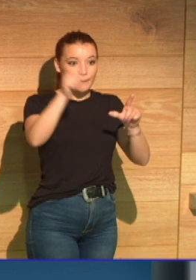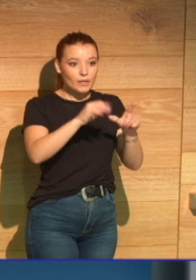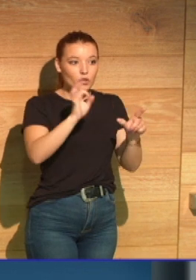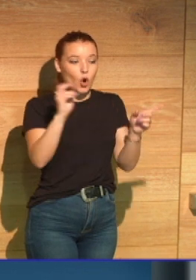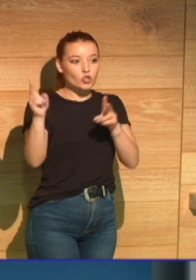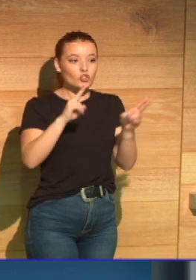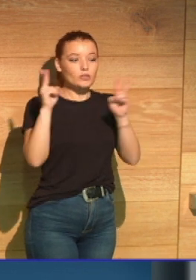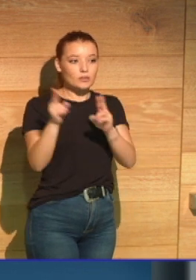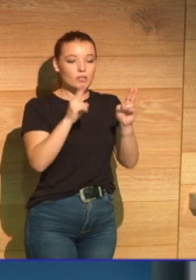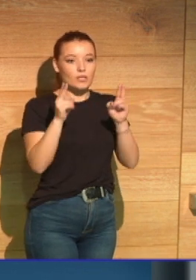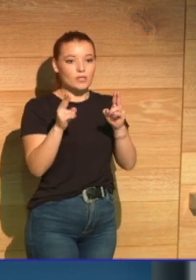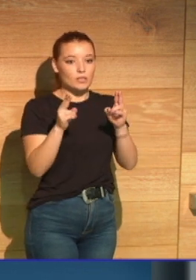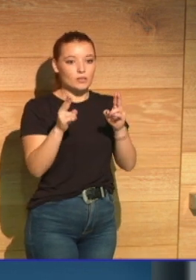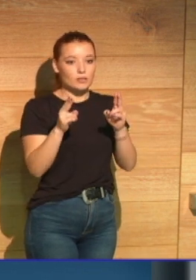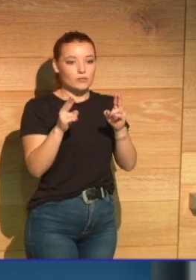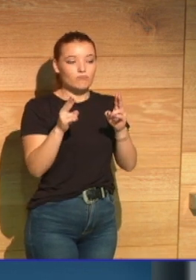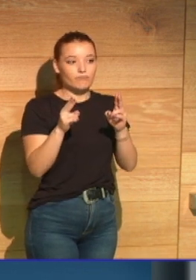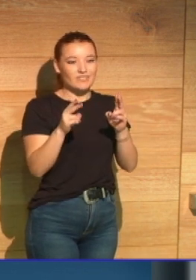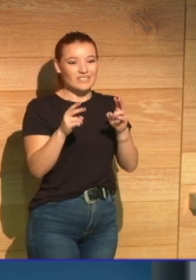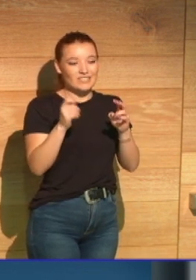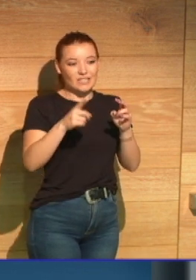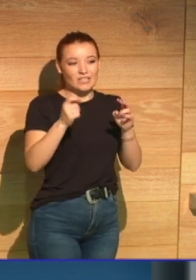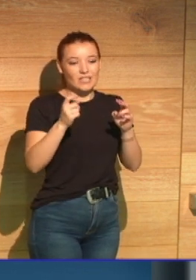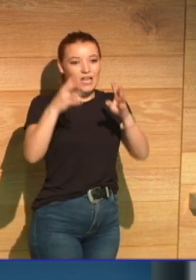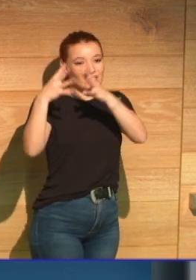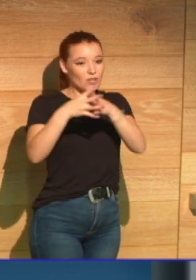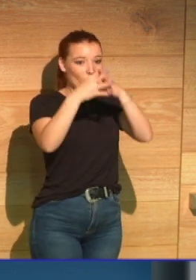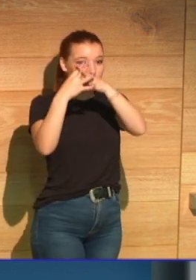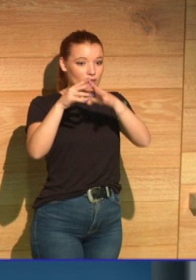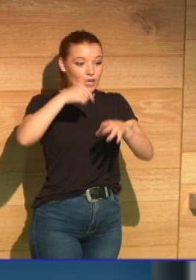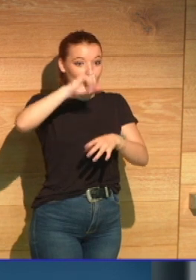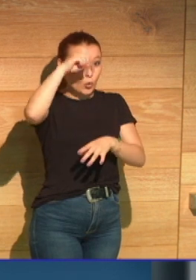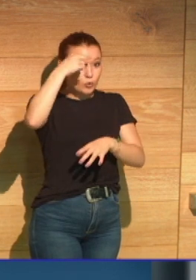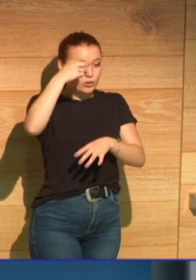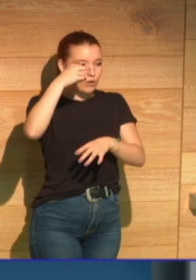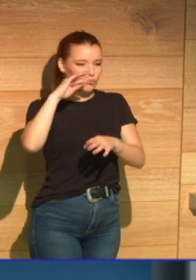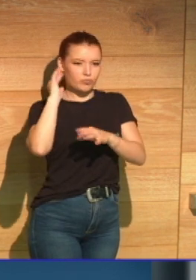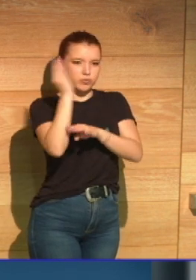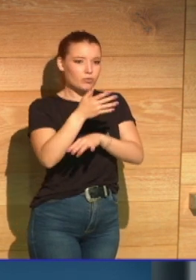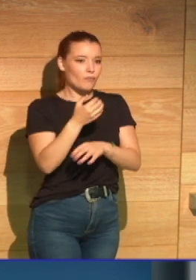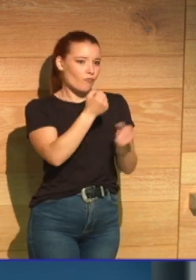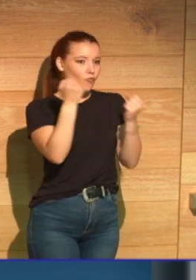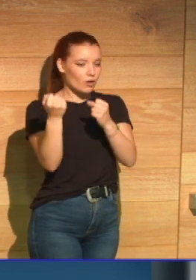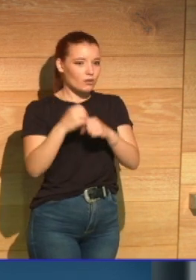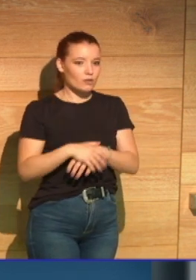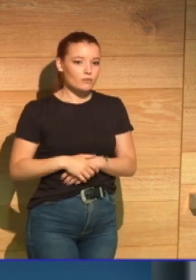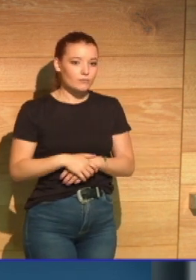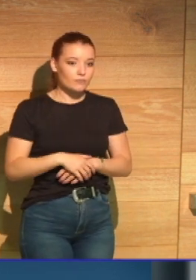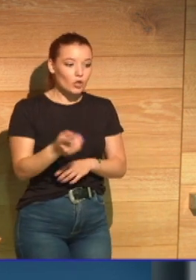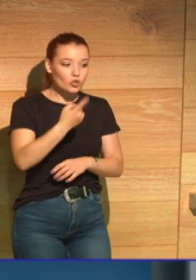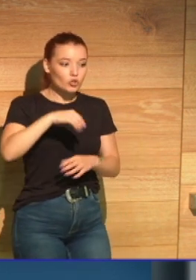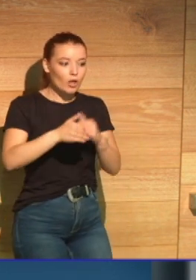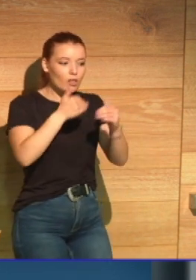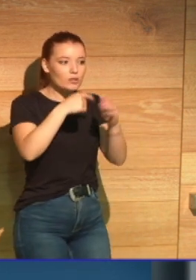series, fundamentalmente estadounidenses, en este momento en la cultura occidental, tienen un nivel de impacto fuertísimo y de qué manera podemos desarrollar